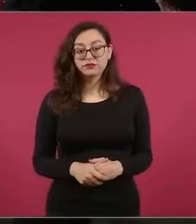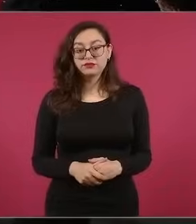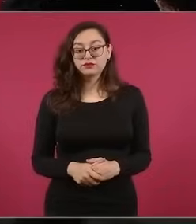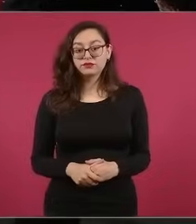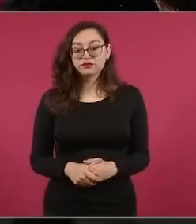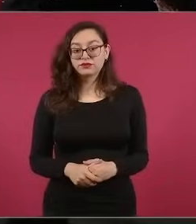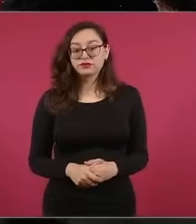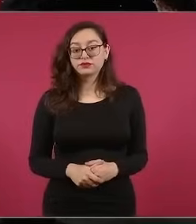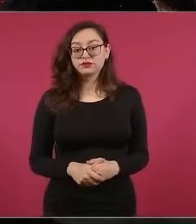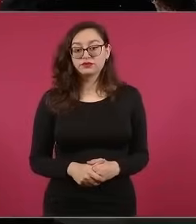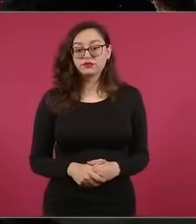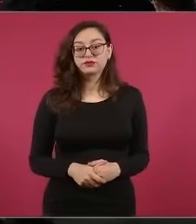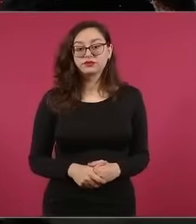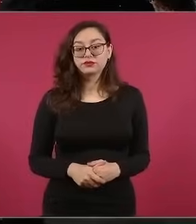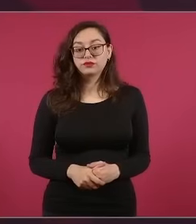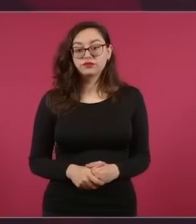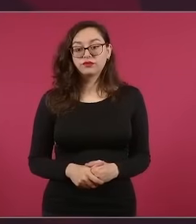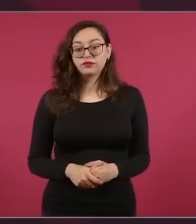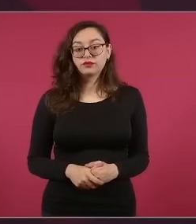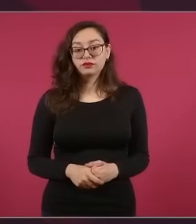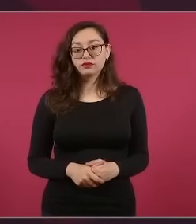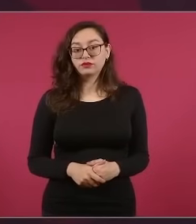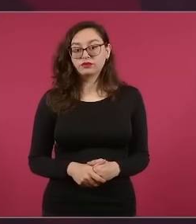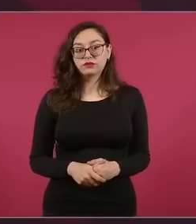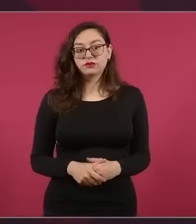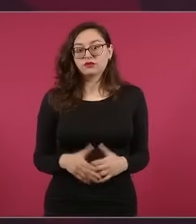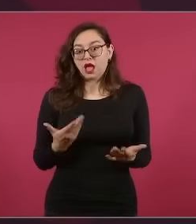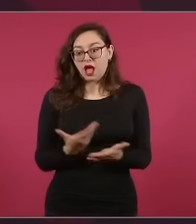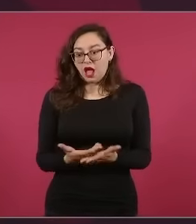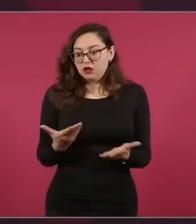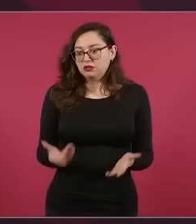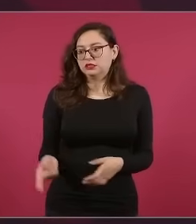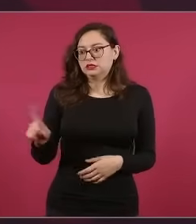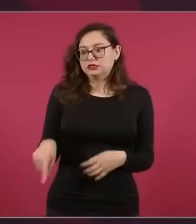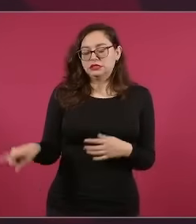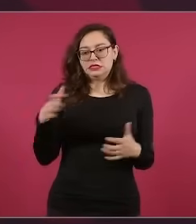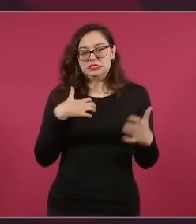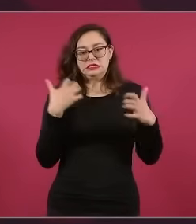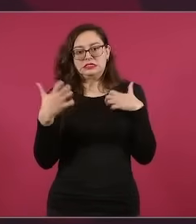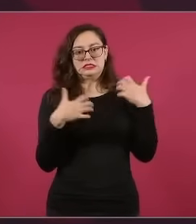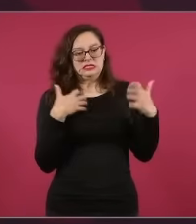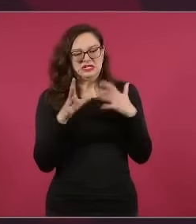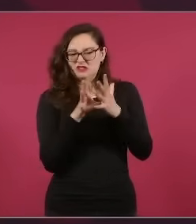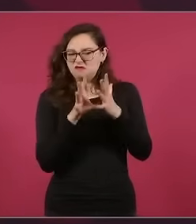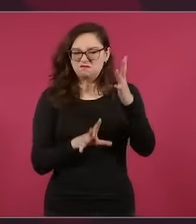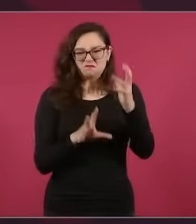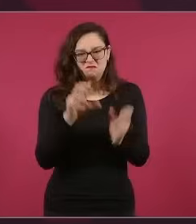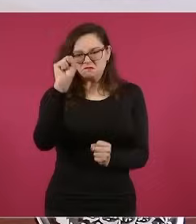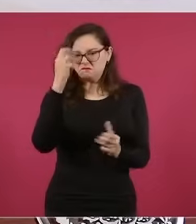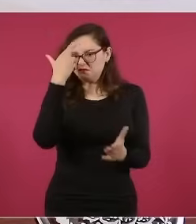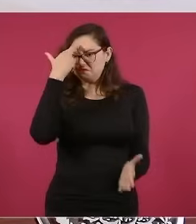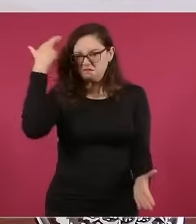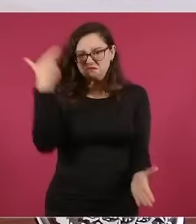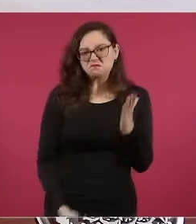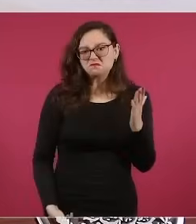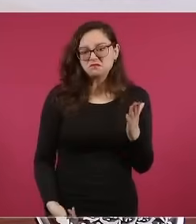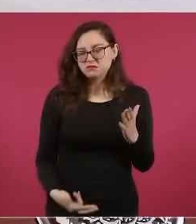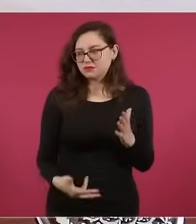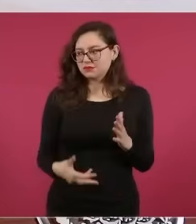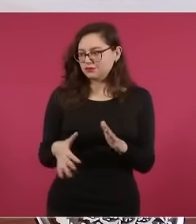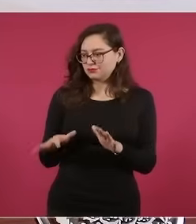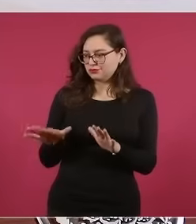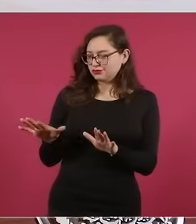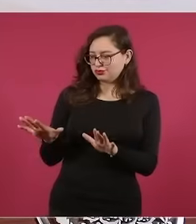¿Y no? ¿Ahora quieren que se viole la Constitución? No, mejor que